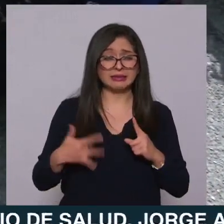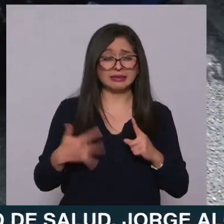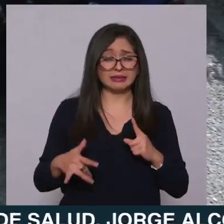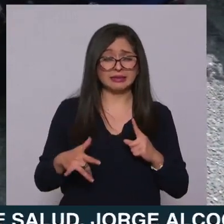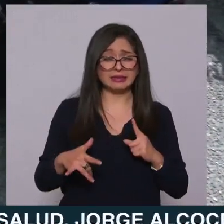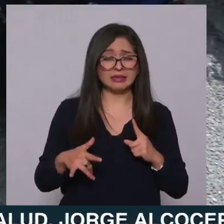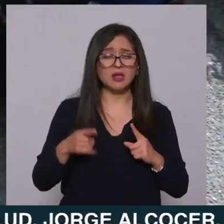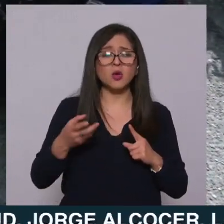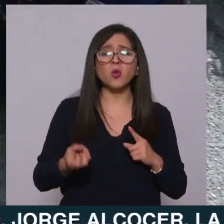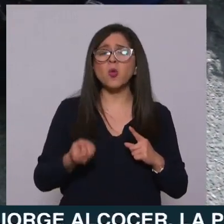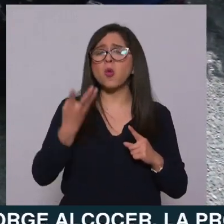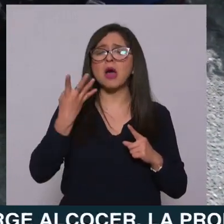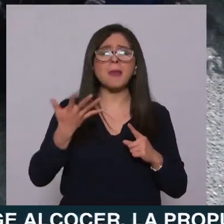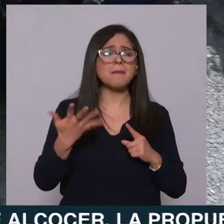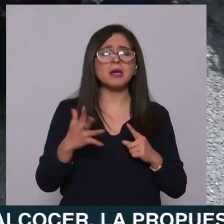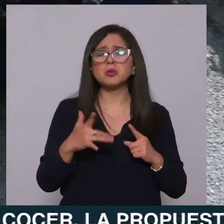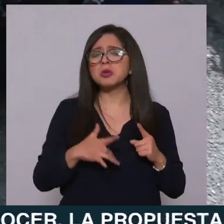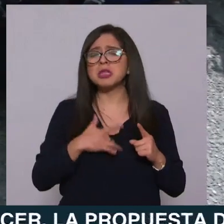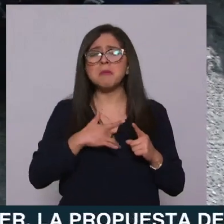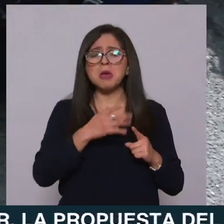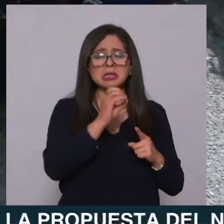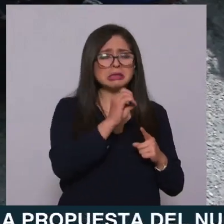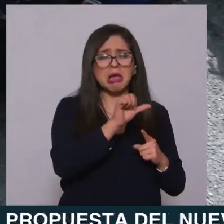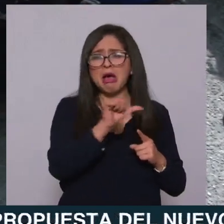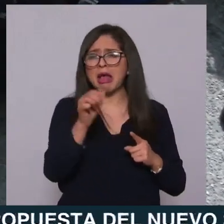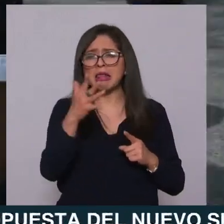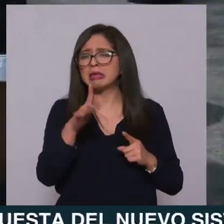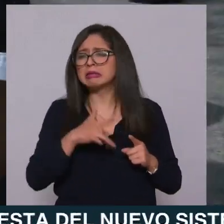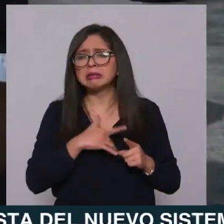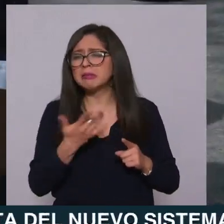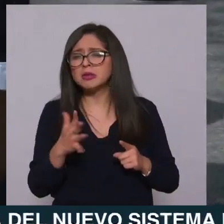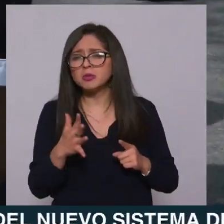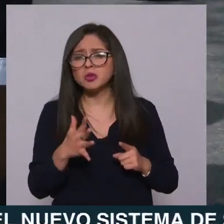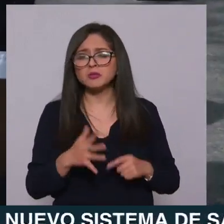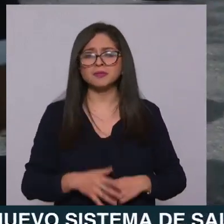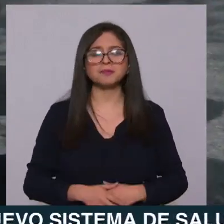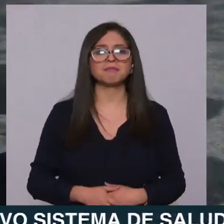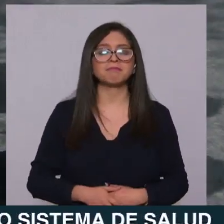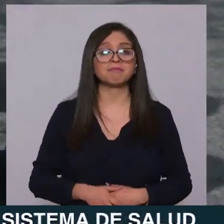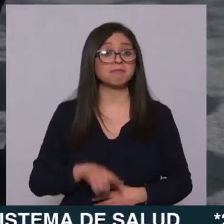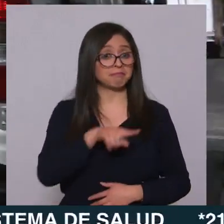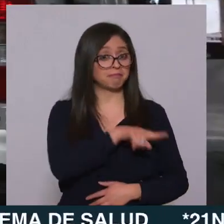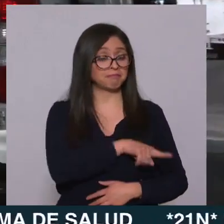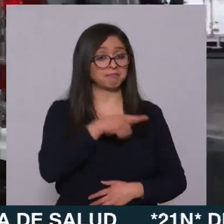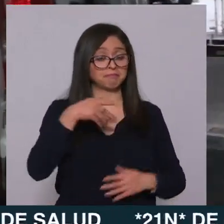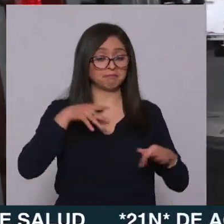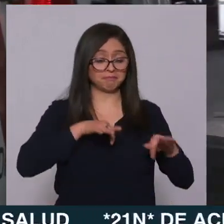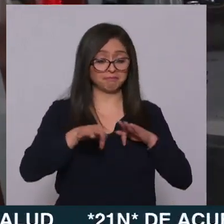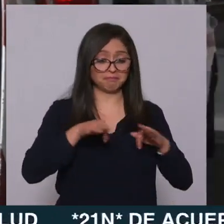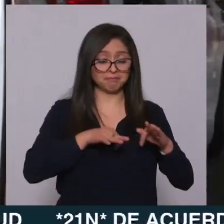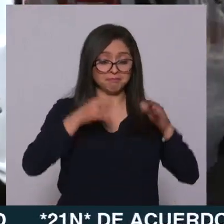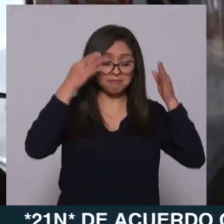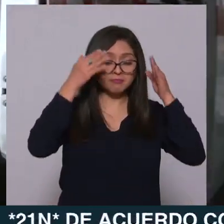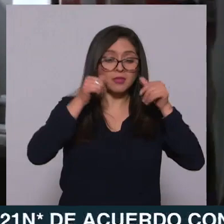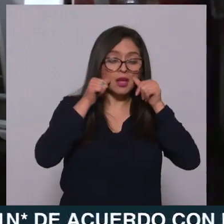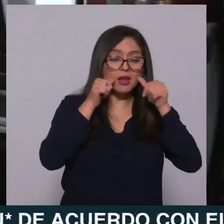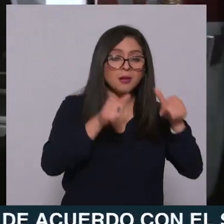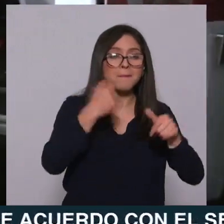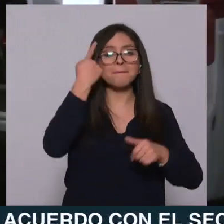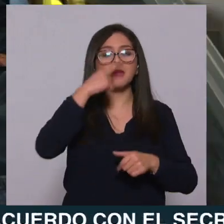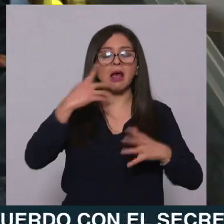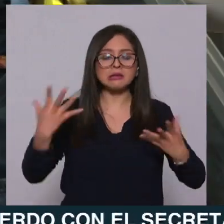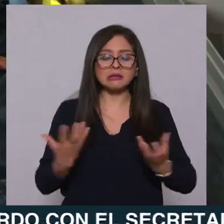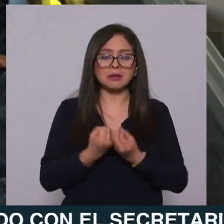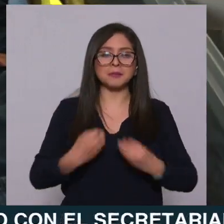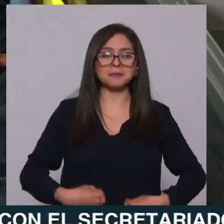del 0 al 10. La labor inmediata de los paramédicos puede ser la diferencia entre la vida y la